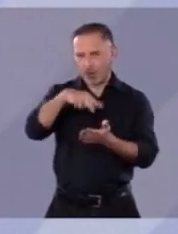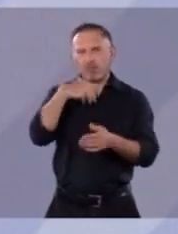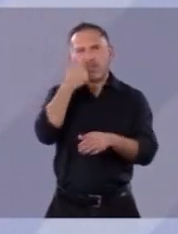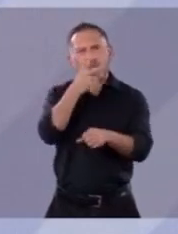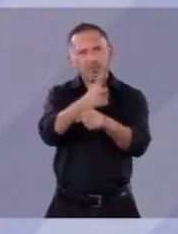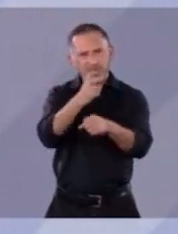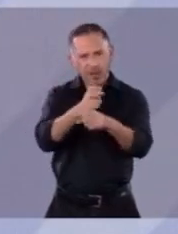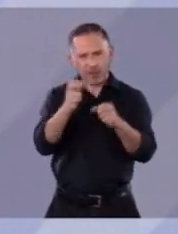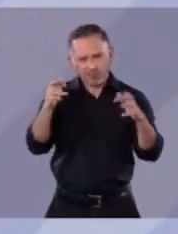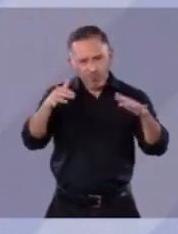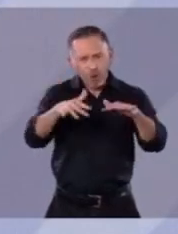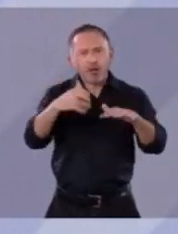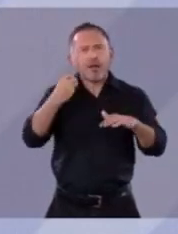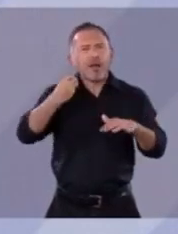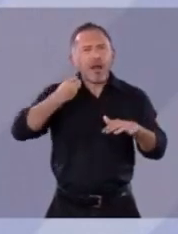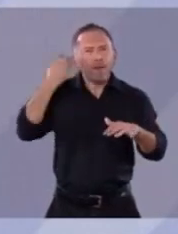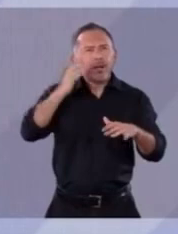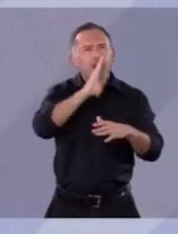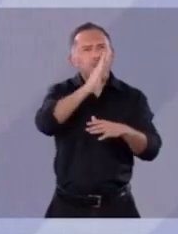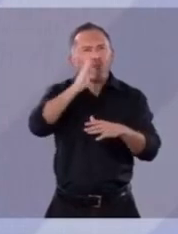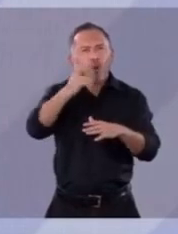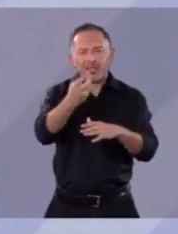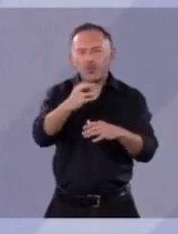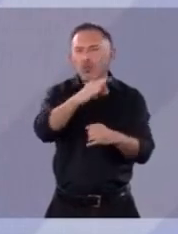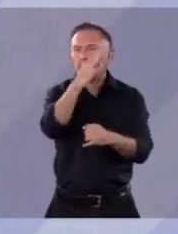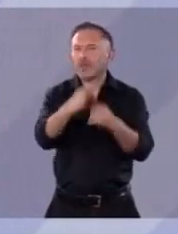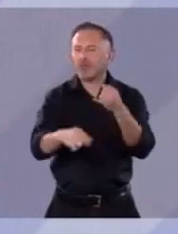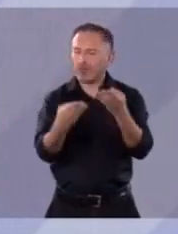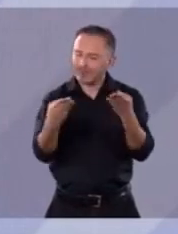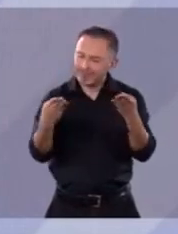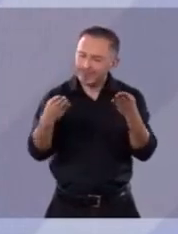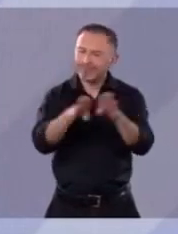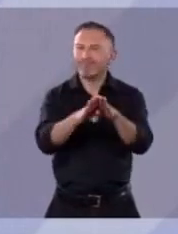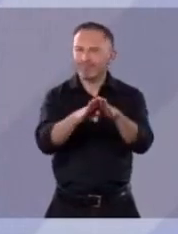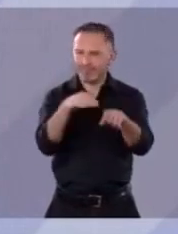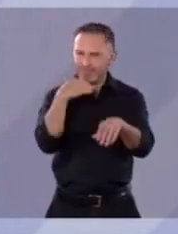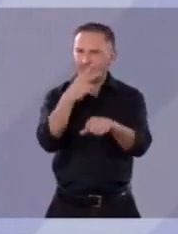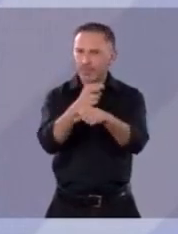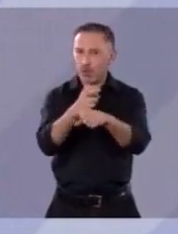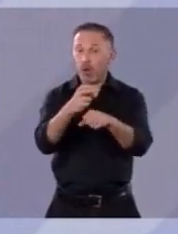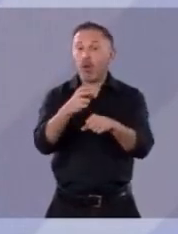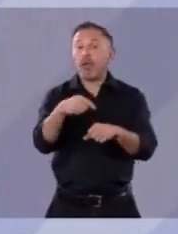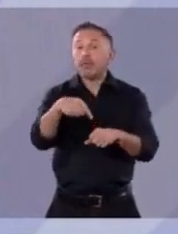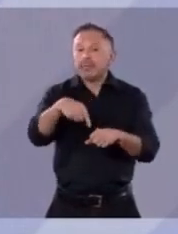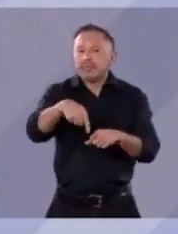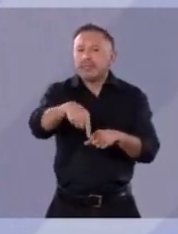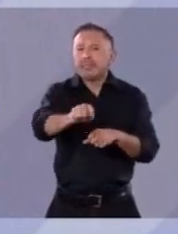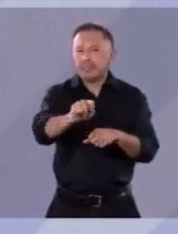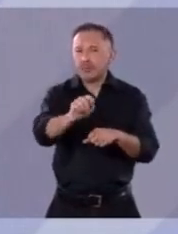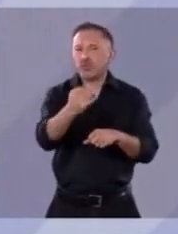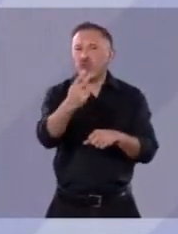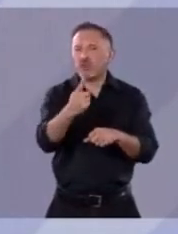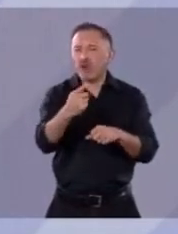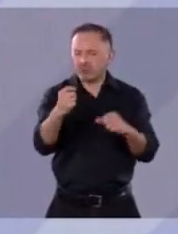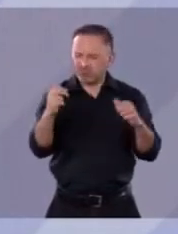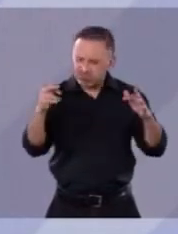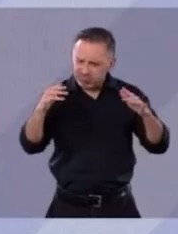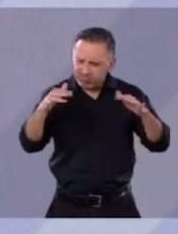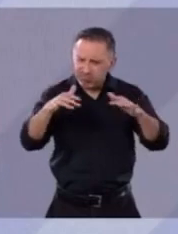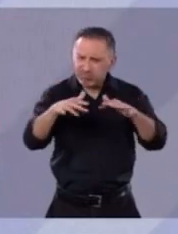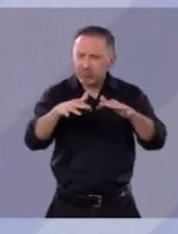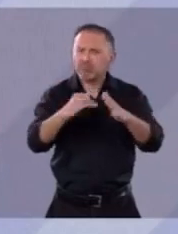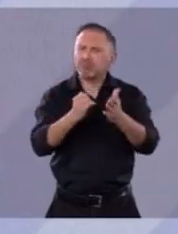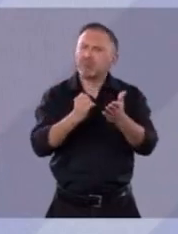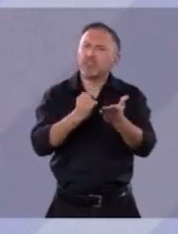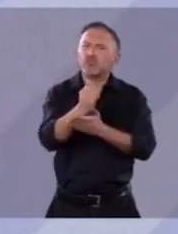campaña este 2 de junio en unas cuantas horas vamos a decidir todas y todos el futuro de la